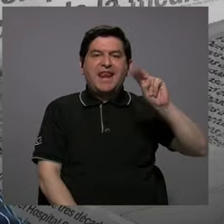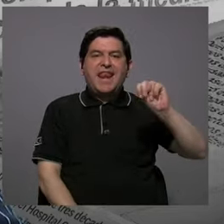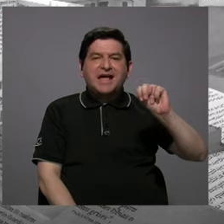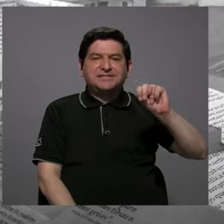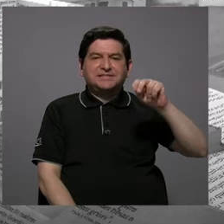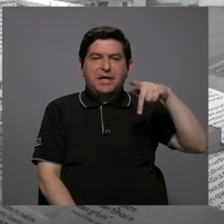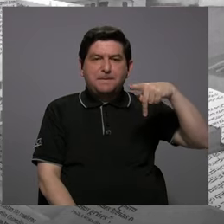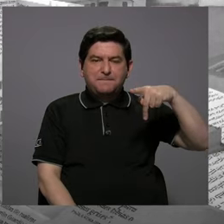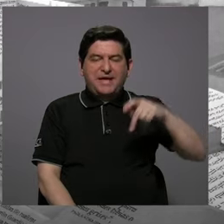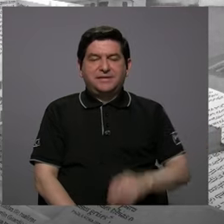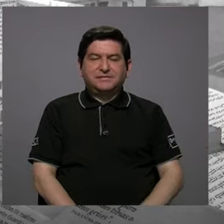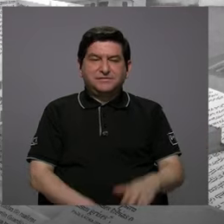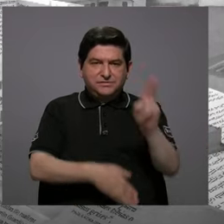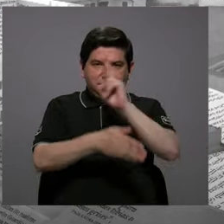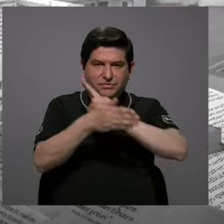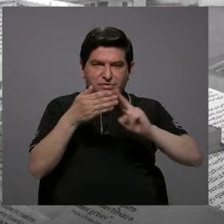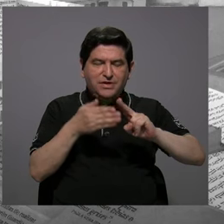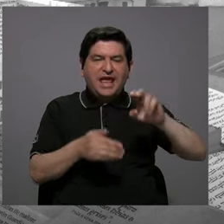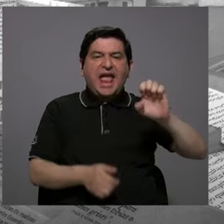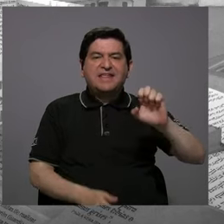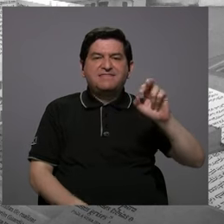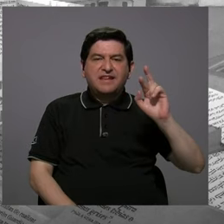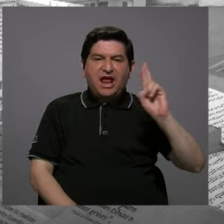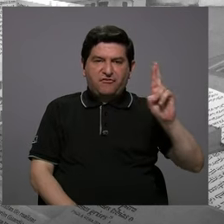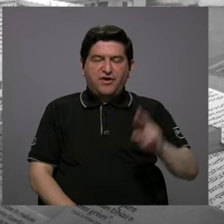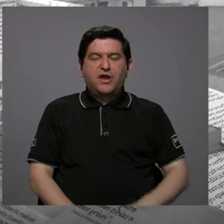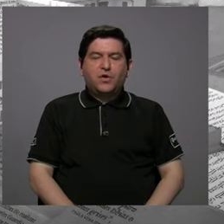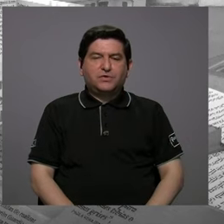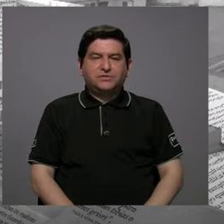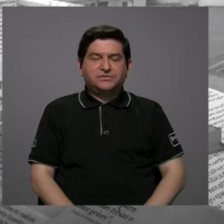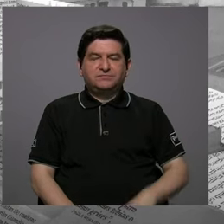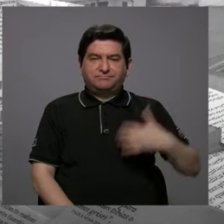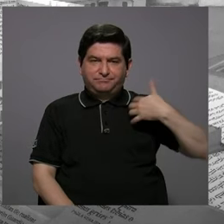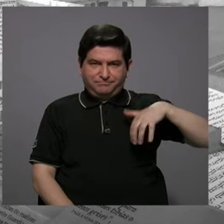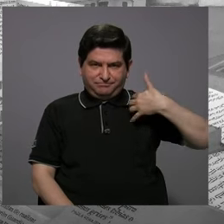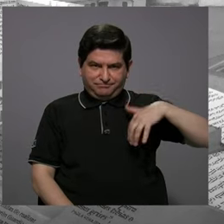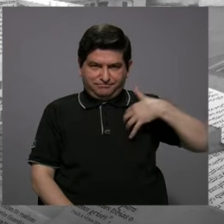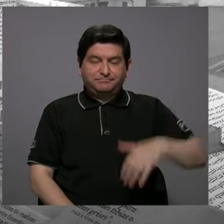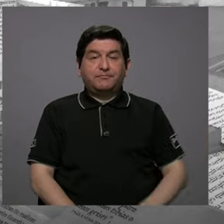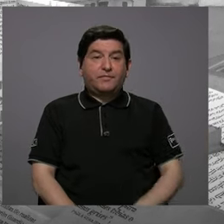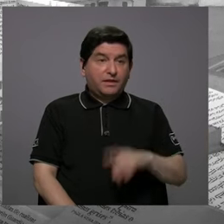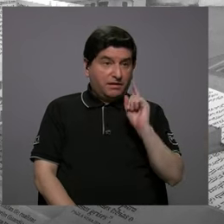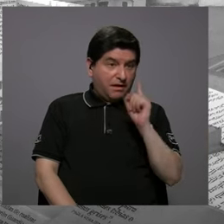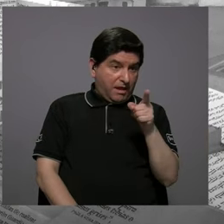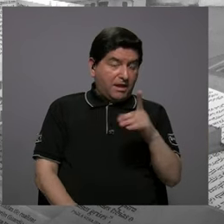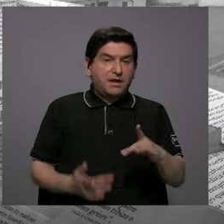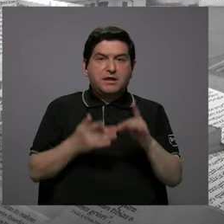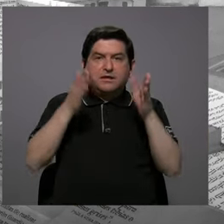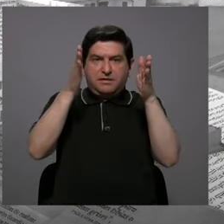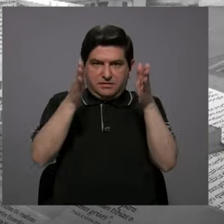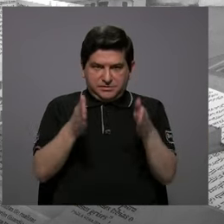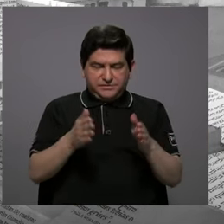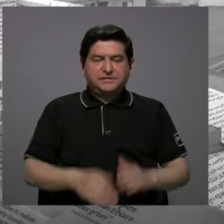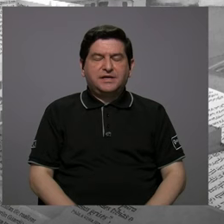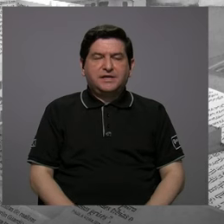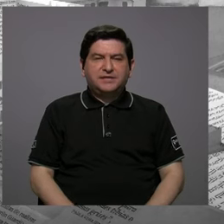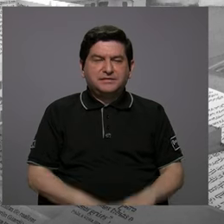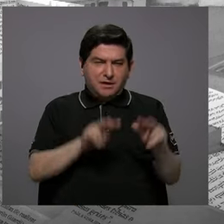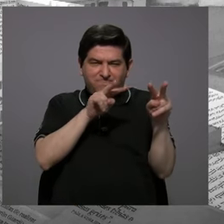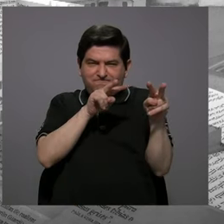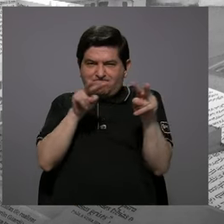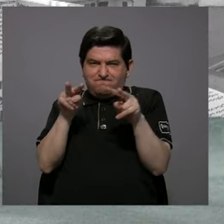Pérez de la Universidad de Entre Ríos de Argentina ella es especialista en